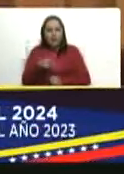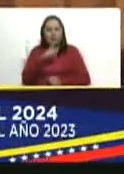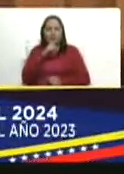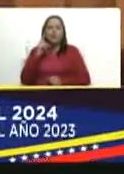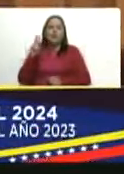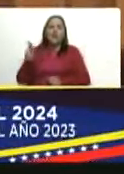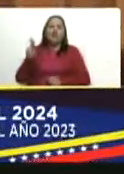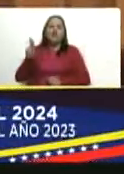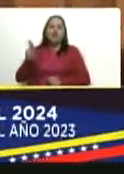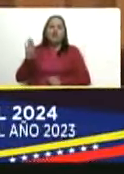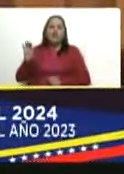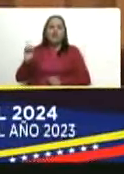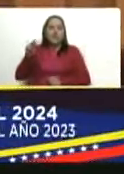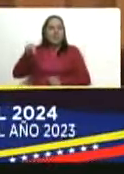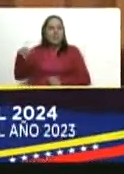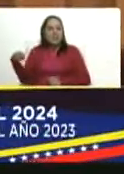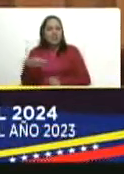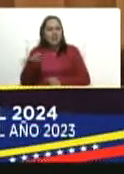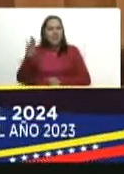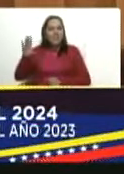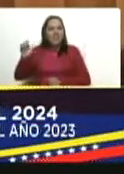Blades.